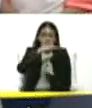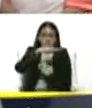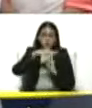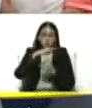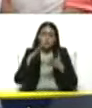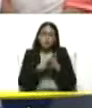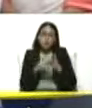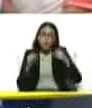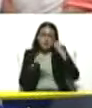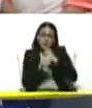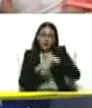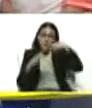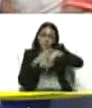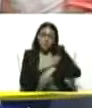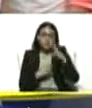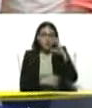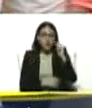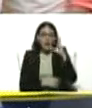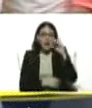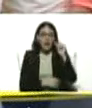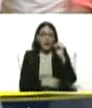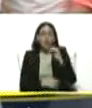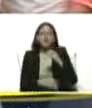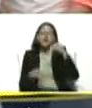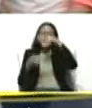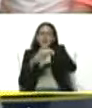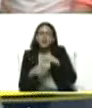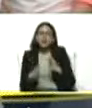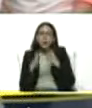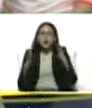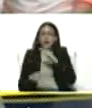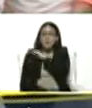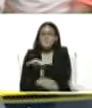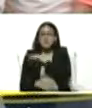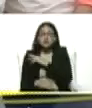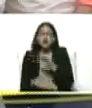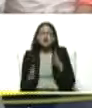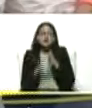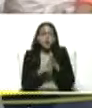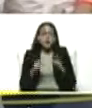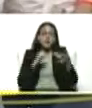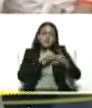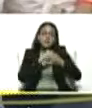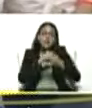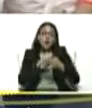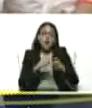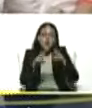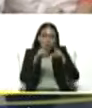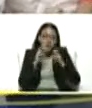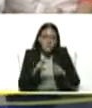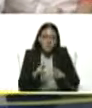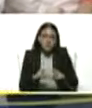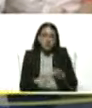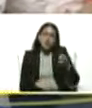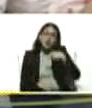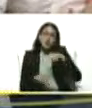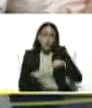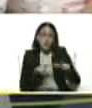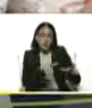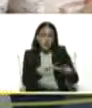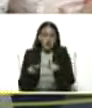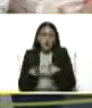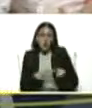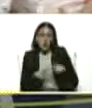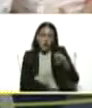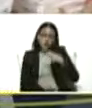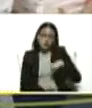que está enmarcado en la gran misión Ciencia, Tecnología e Innovación, doctor Humberto Fernández Morán, nos encontramos en el laboratorio de fitopatología